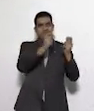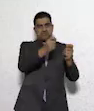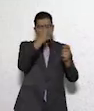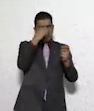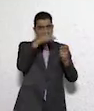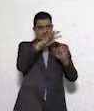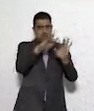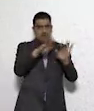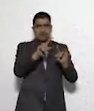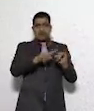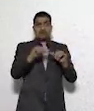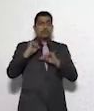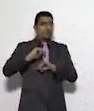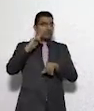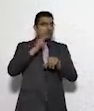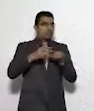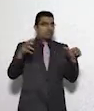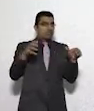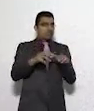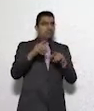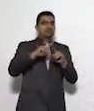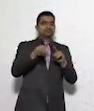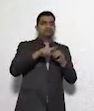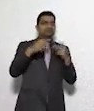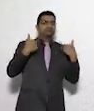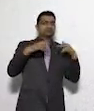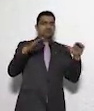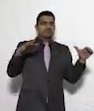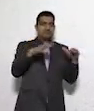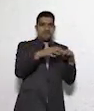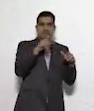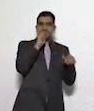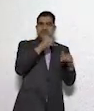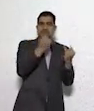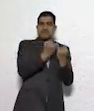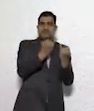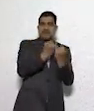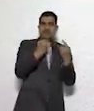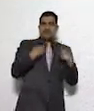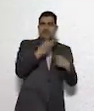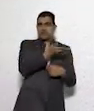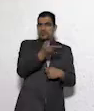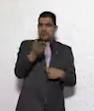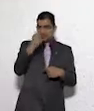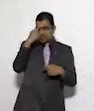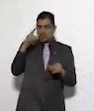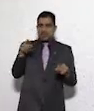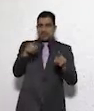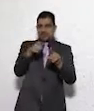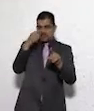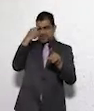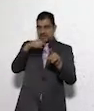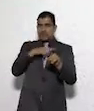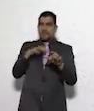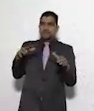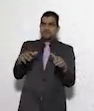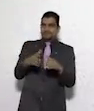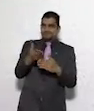para diversos cargos de representación popular, especialmente a quienes aspiraban a la titularidad del Poder